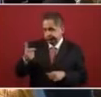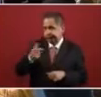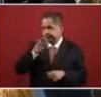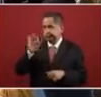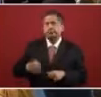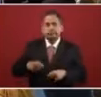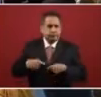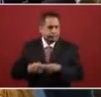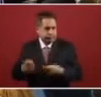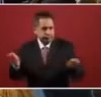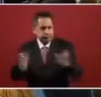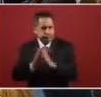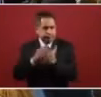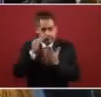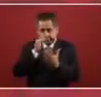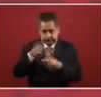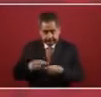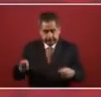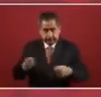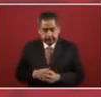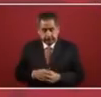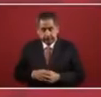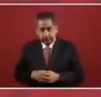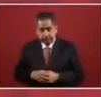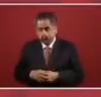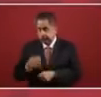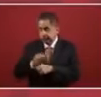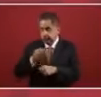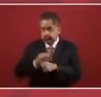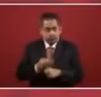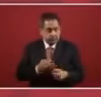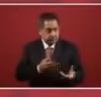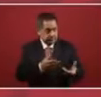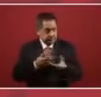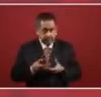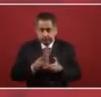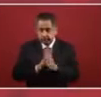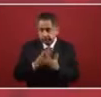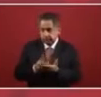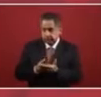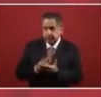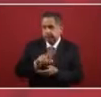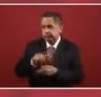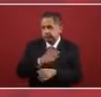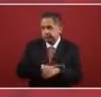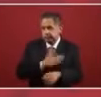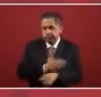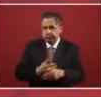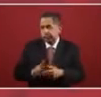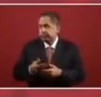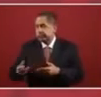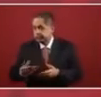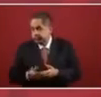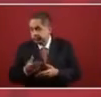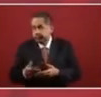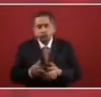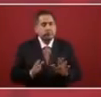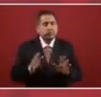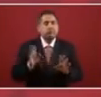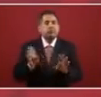Aquí cabe señalar que los libros que están llegando unos días más tarde no están